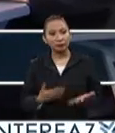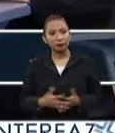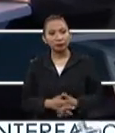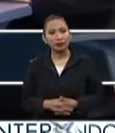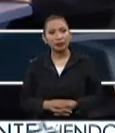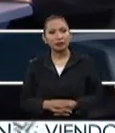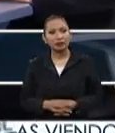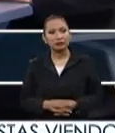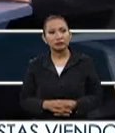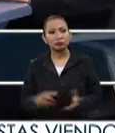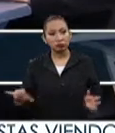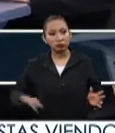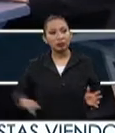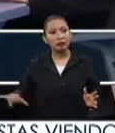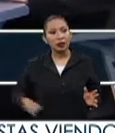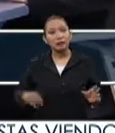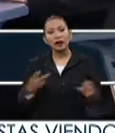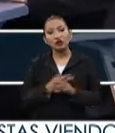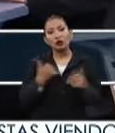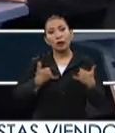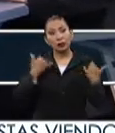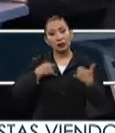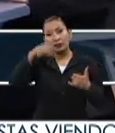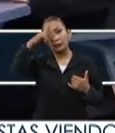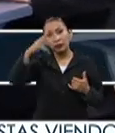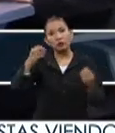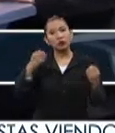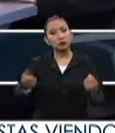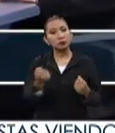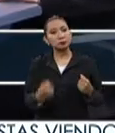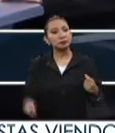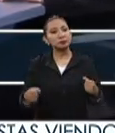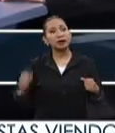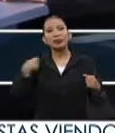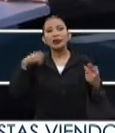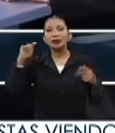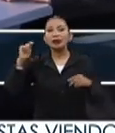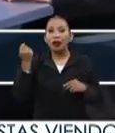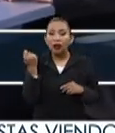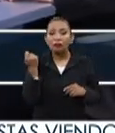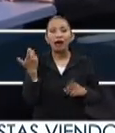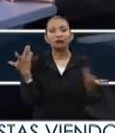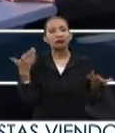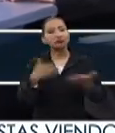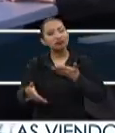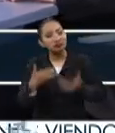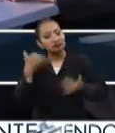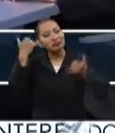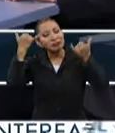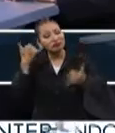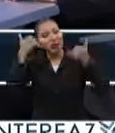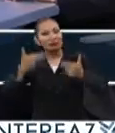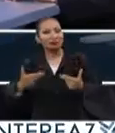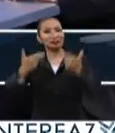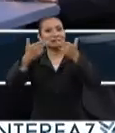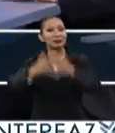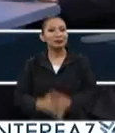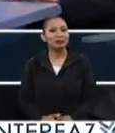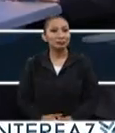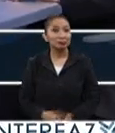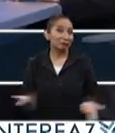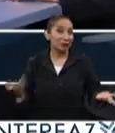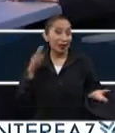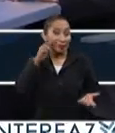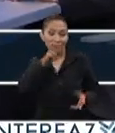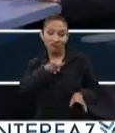pues interesante lo que están haciendo nuestros jóvenes mexicanos, mucho talento en materia de tecnología, innovación, emprendurismo. Pues ahora sí que